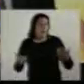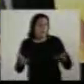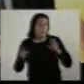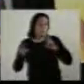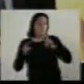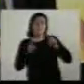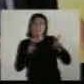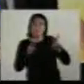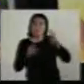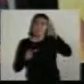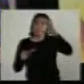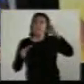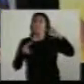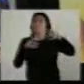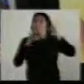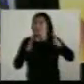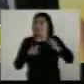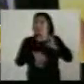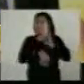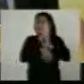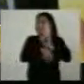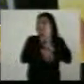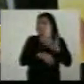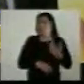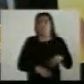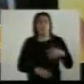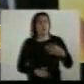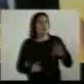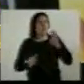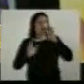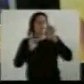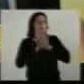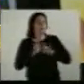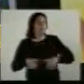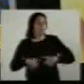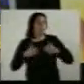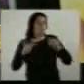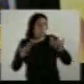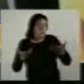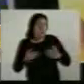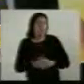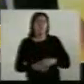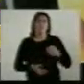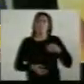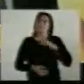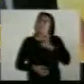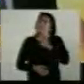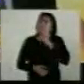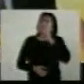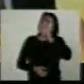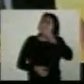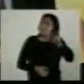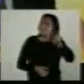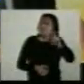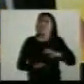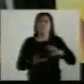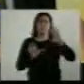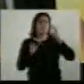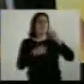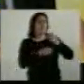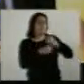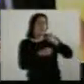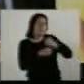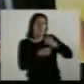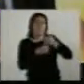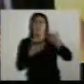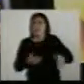Ahí estamos viendo pues al congresista Michael Urtecho, que es todo un ejemplo de vida. Además, nosotros siempre, Enrique, pues lo hemos visto al congresista en